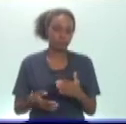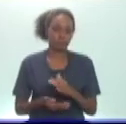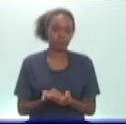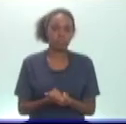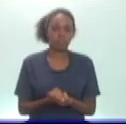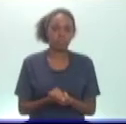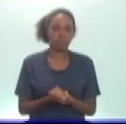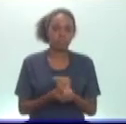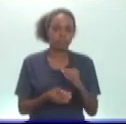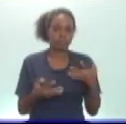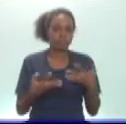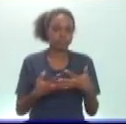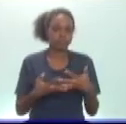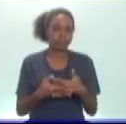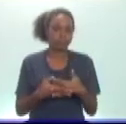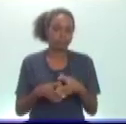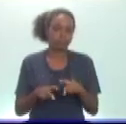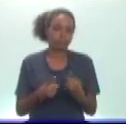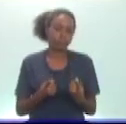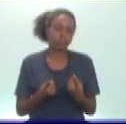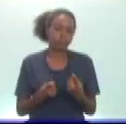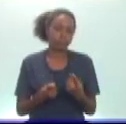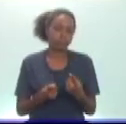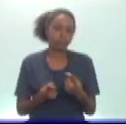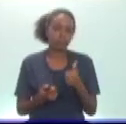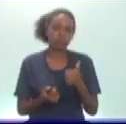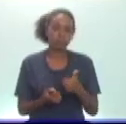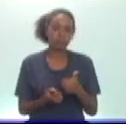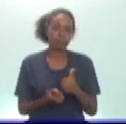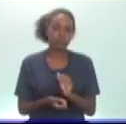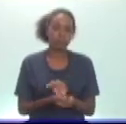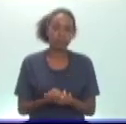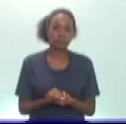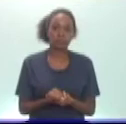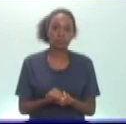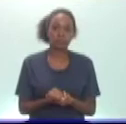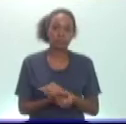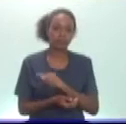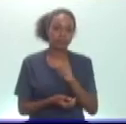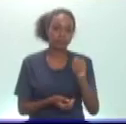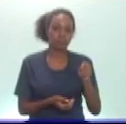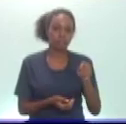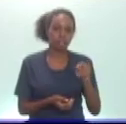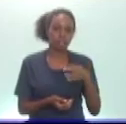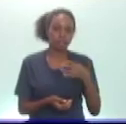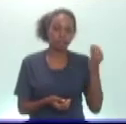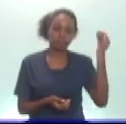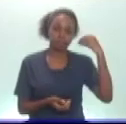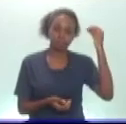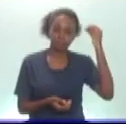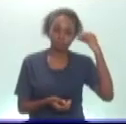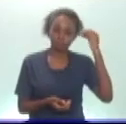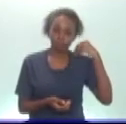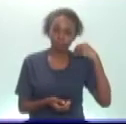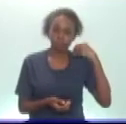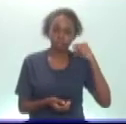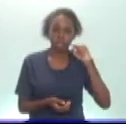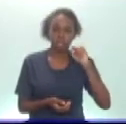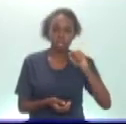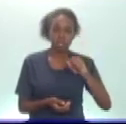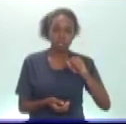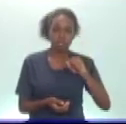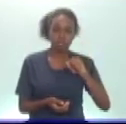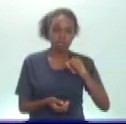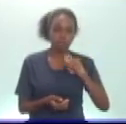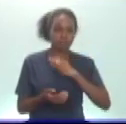precisamente una depende de la otra. Y si ustedes, como todos lo dominan, saben ese procedimiento